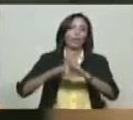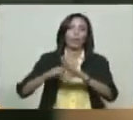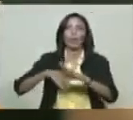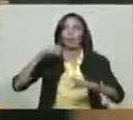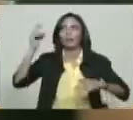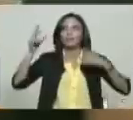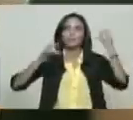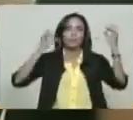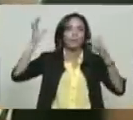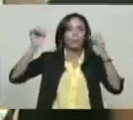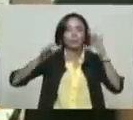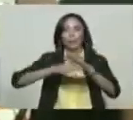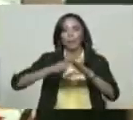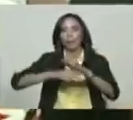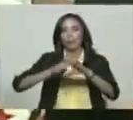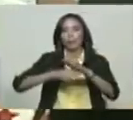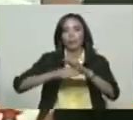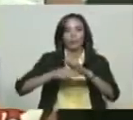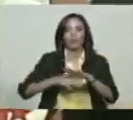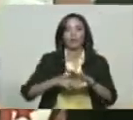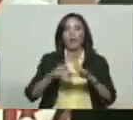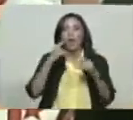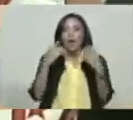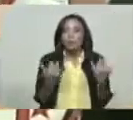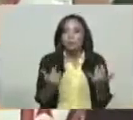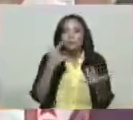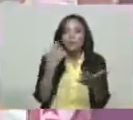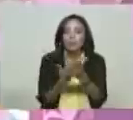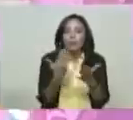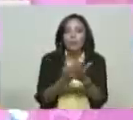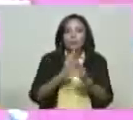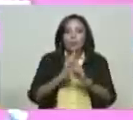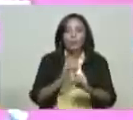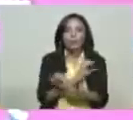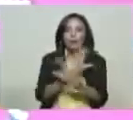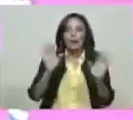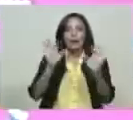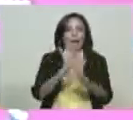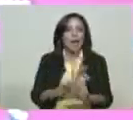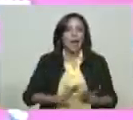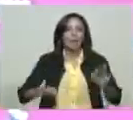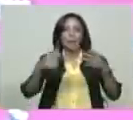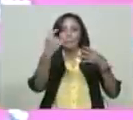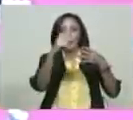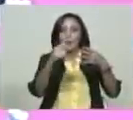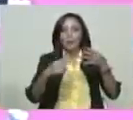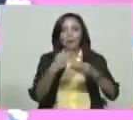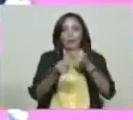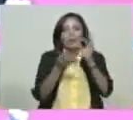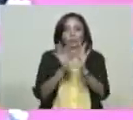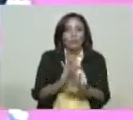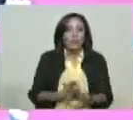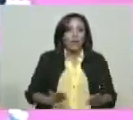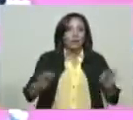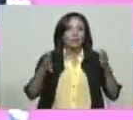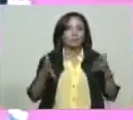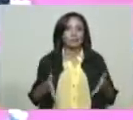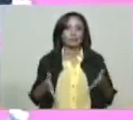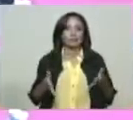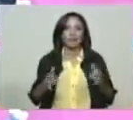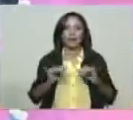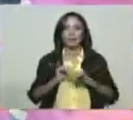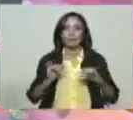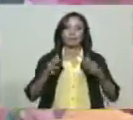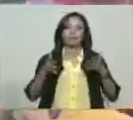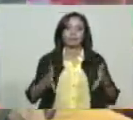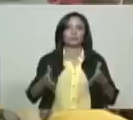bla, bla, bla, revolucionario. Y a la hora que se le pide un resultado, ¿cuántas cosas has hecho aquí y aquí? Ningún resultado. No vale. Para eso es